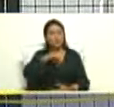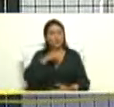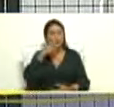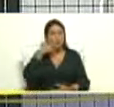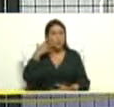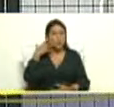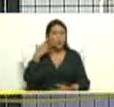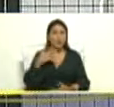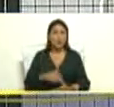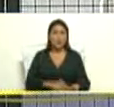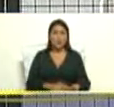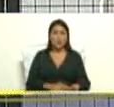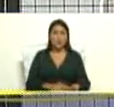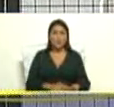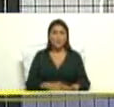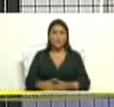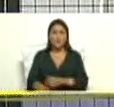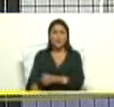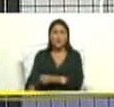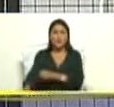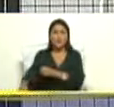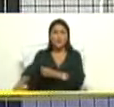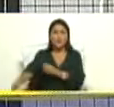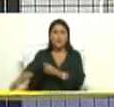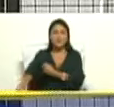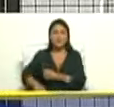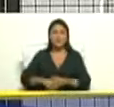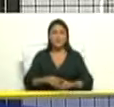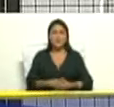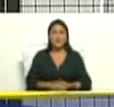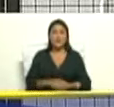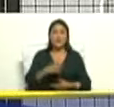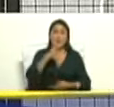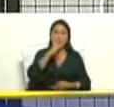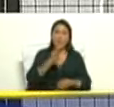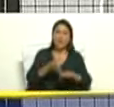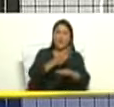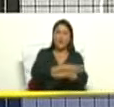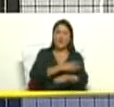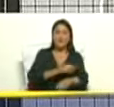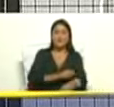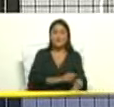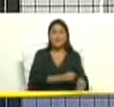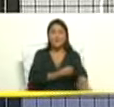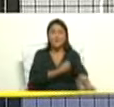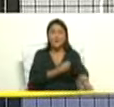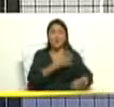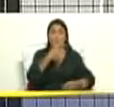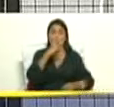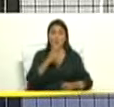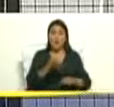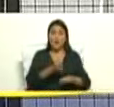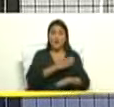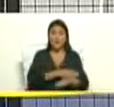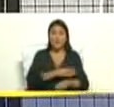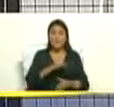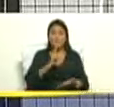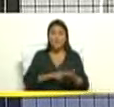definiciones que hizo nuestro comandante y 4 años antes año bisiesto